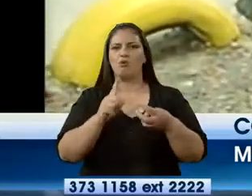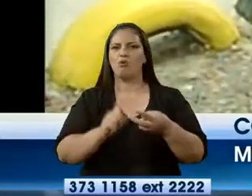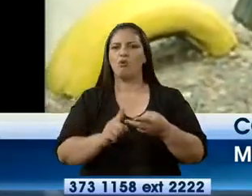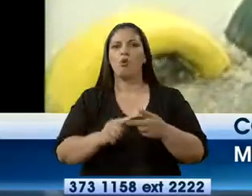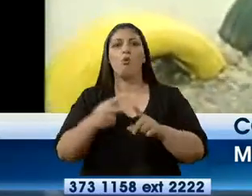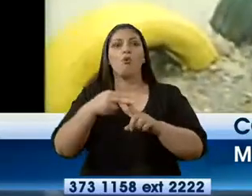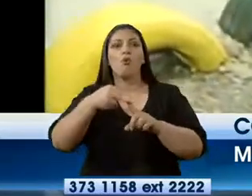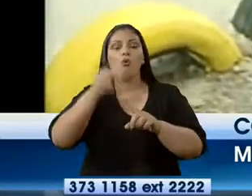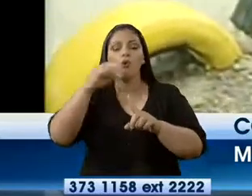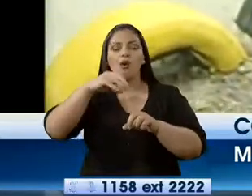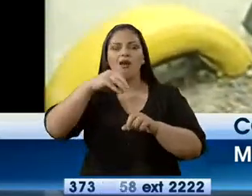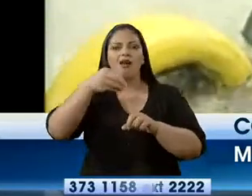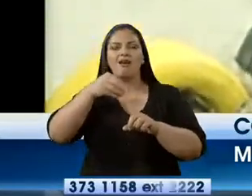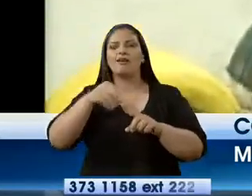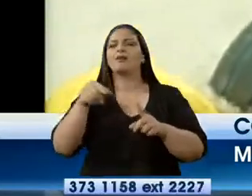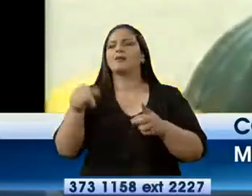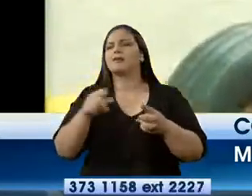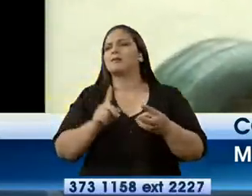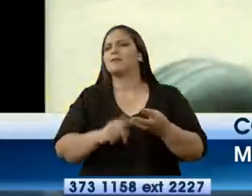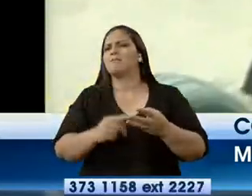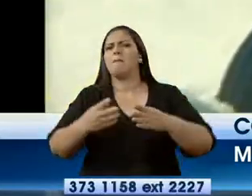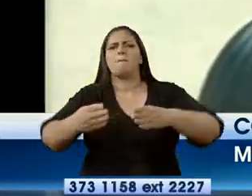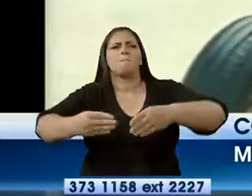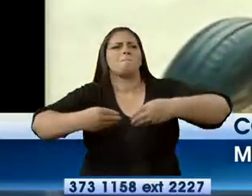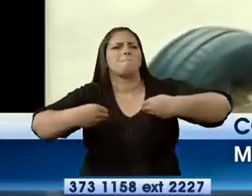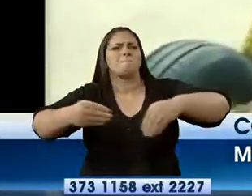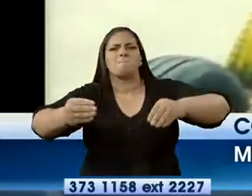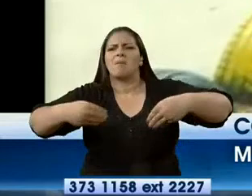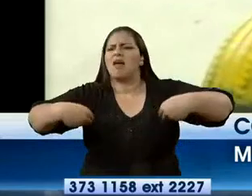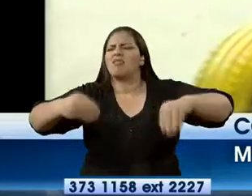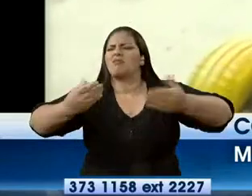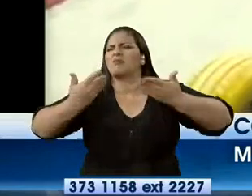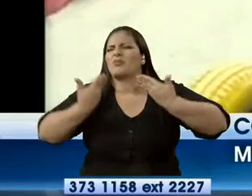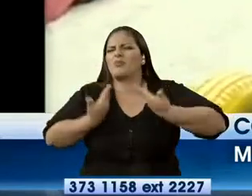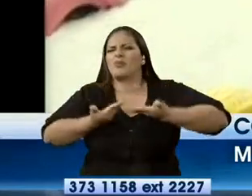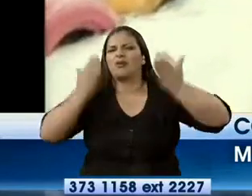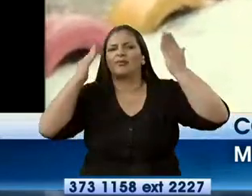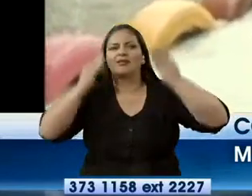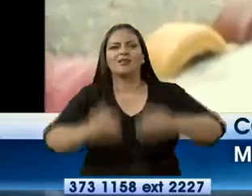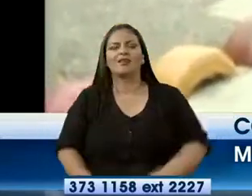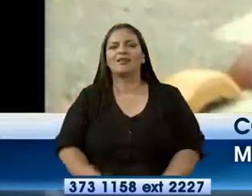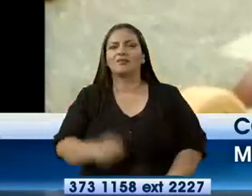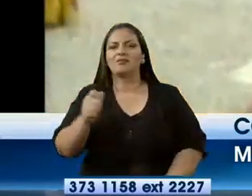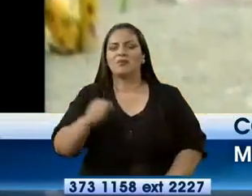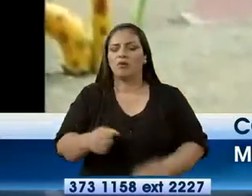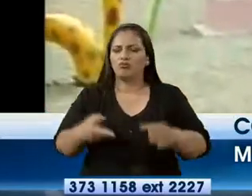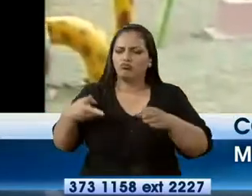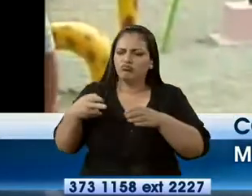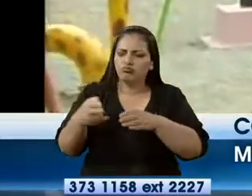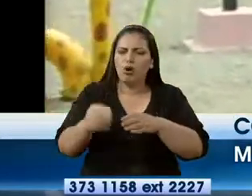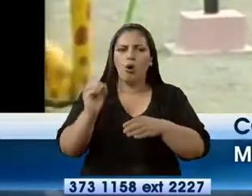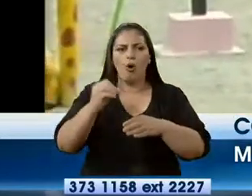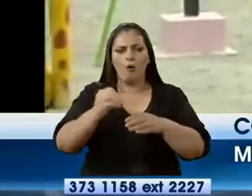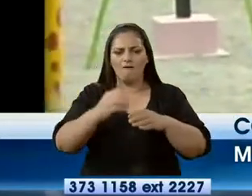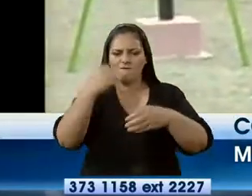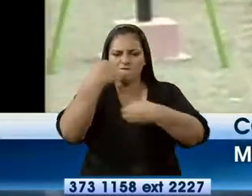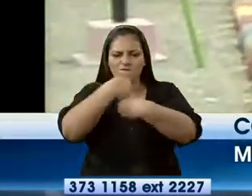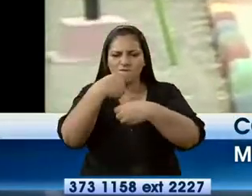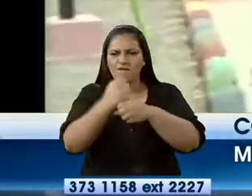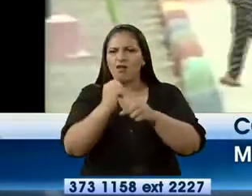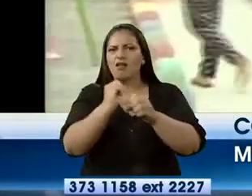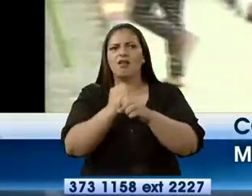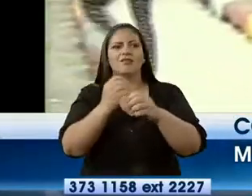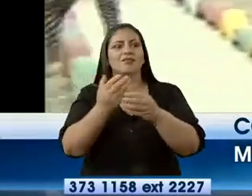tapillas, con CDs, con plástico, con todo lo que podemos ver. Ellos han hecho, por